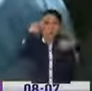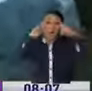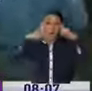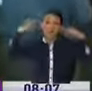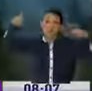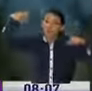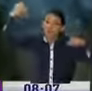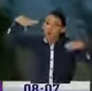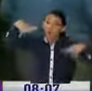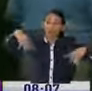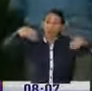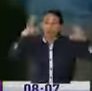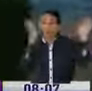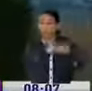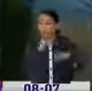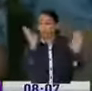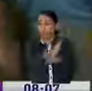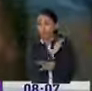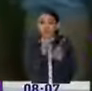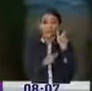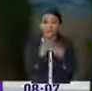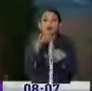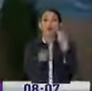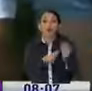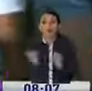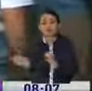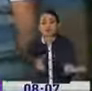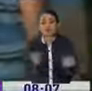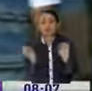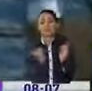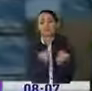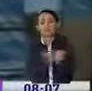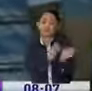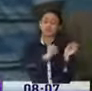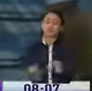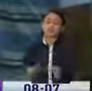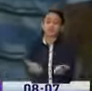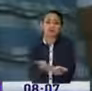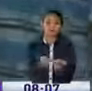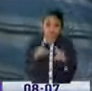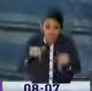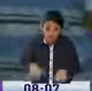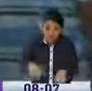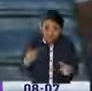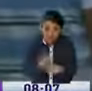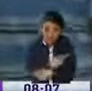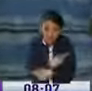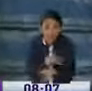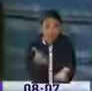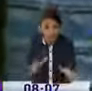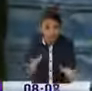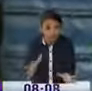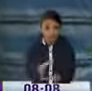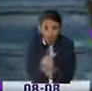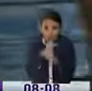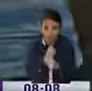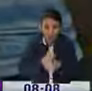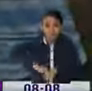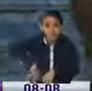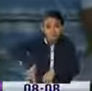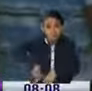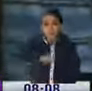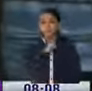zona, la gente sigue botando la basura. La inseguridad aquí, que no tenemos, hay mucha